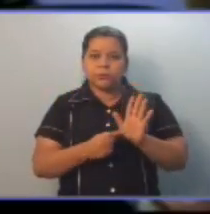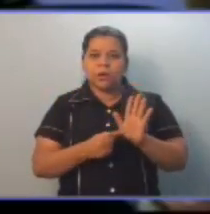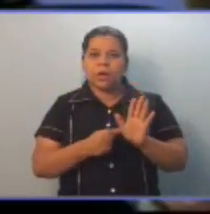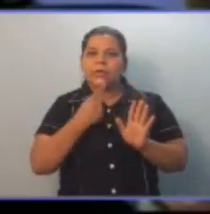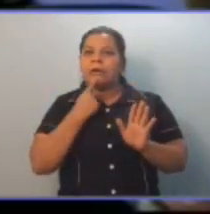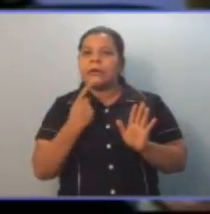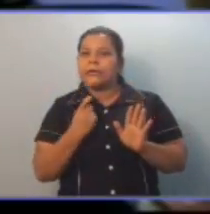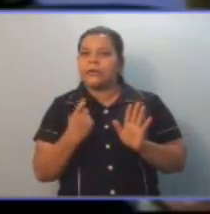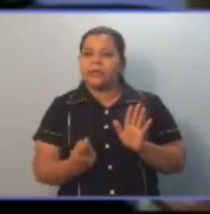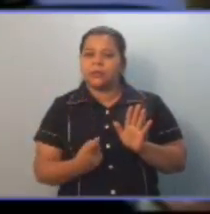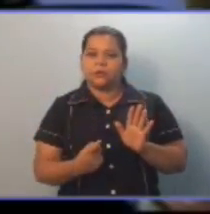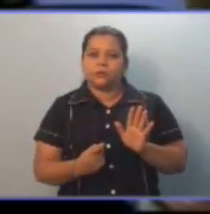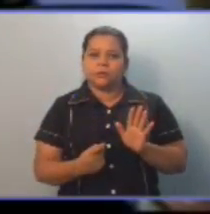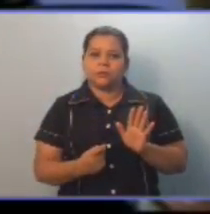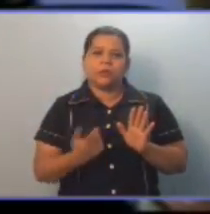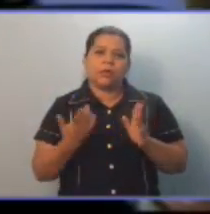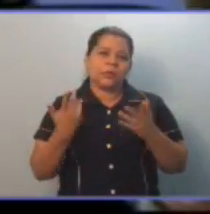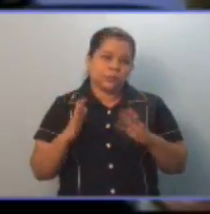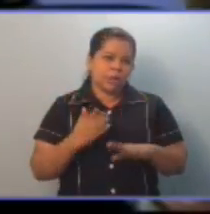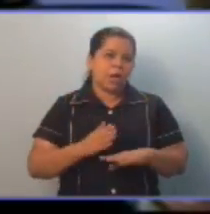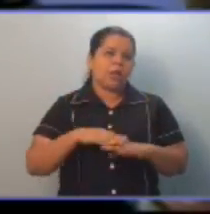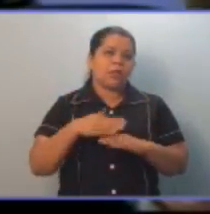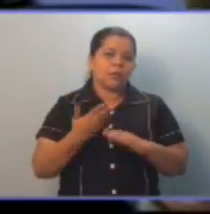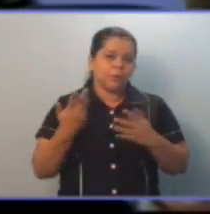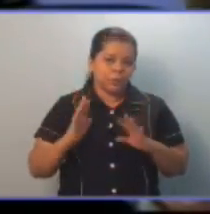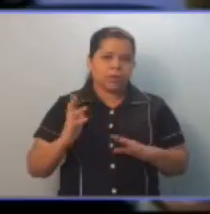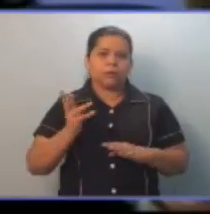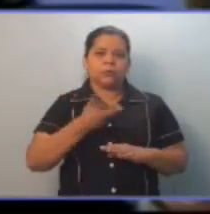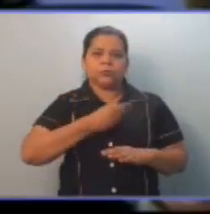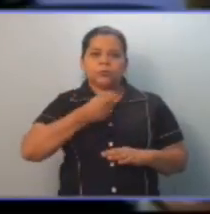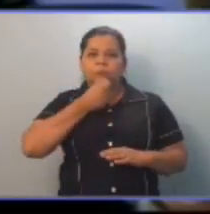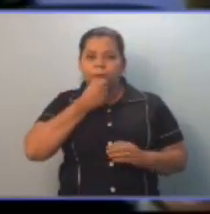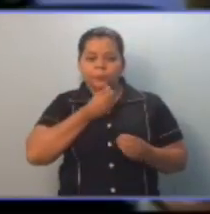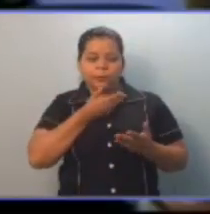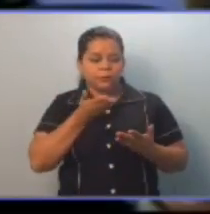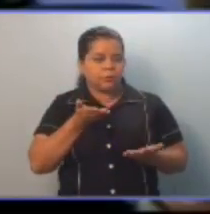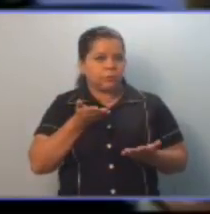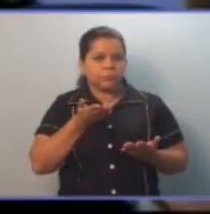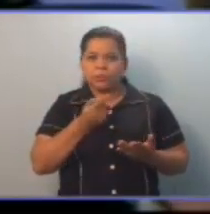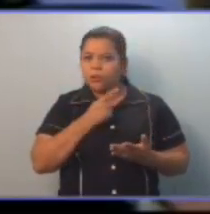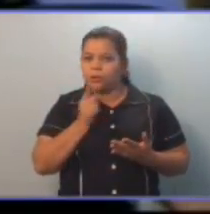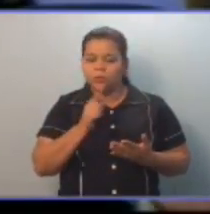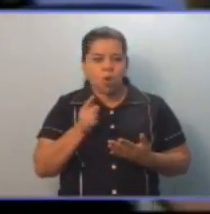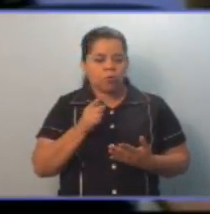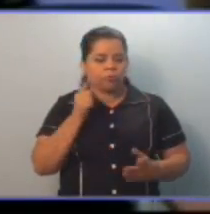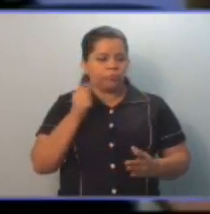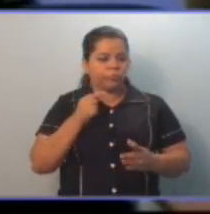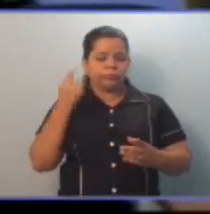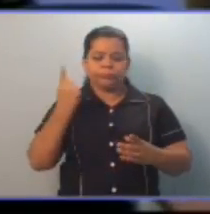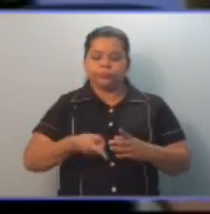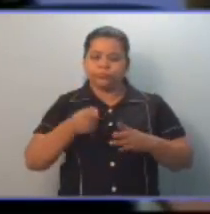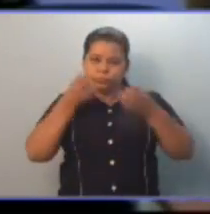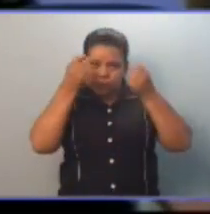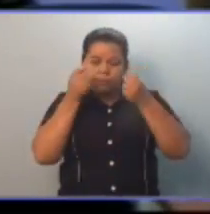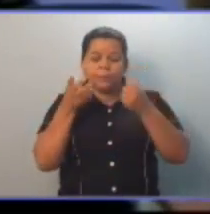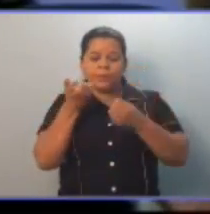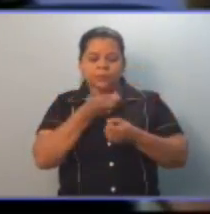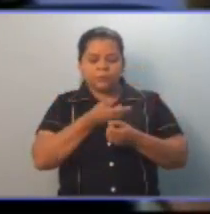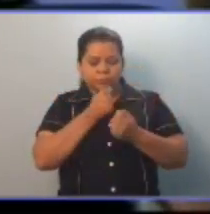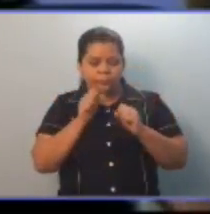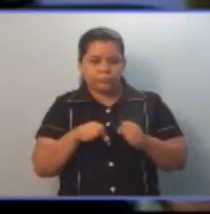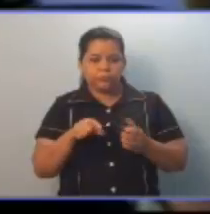fuente después de haber dado una información y no ir a la cárcel en los esfuerzos que hemos hecho los legisladores para despenalizar